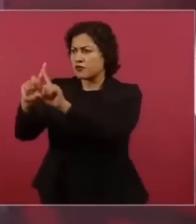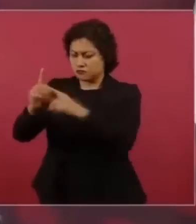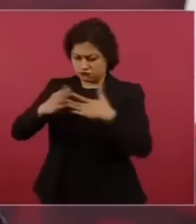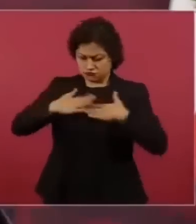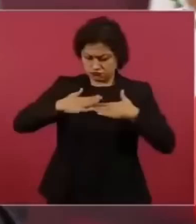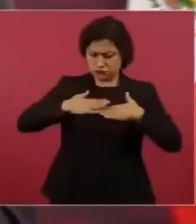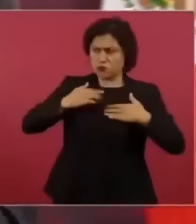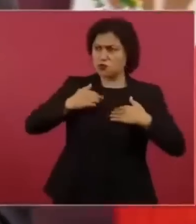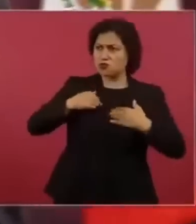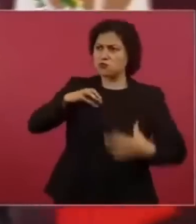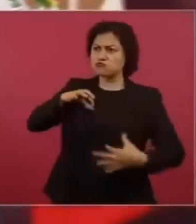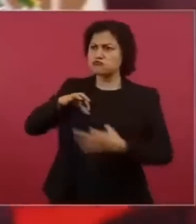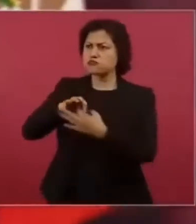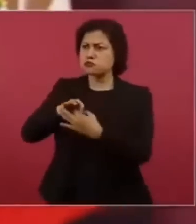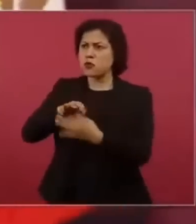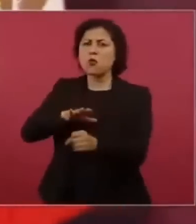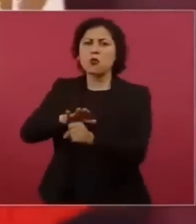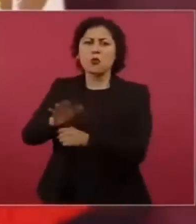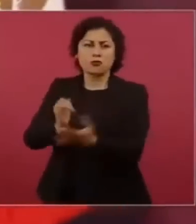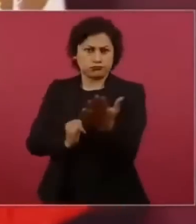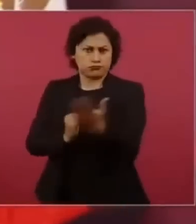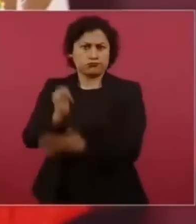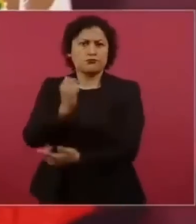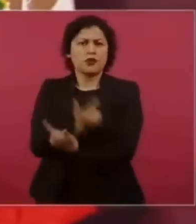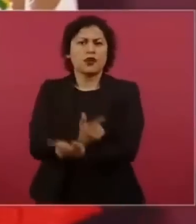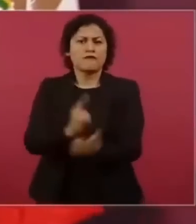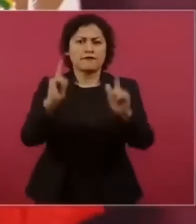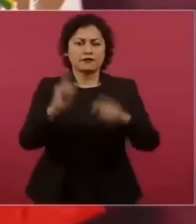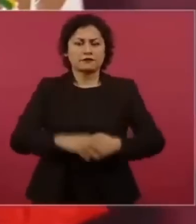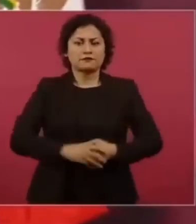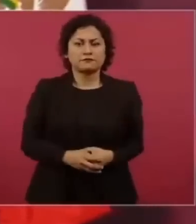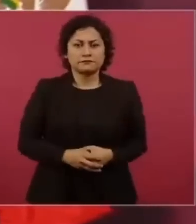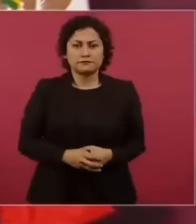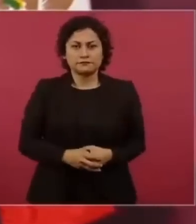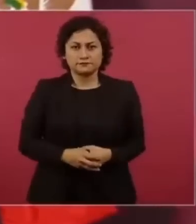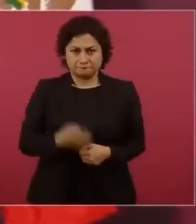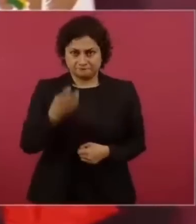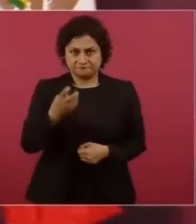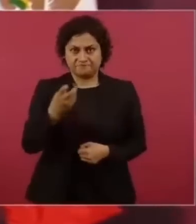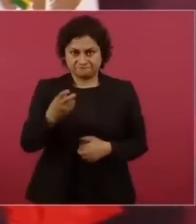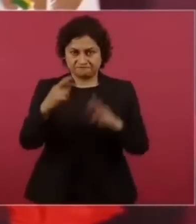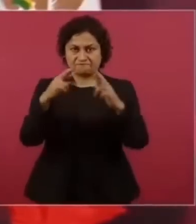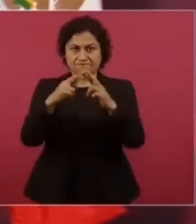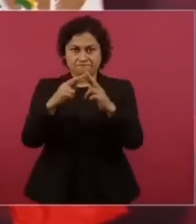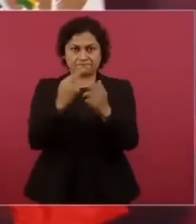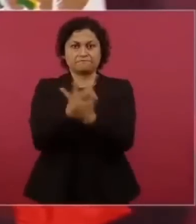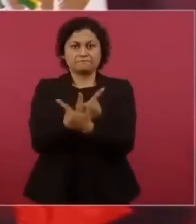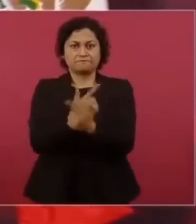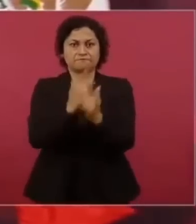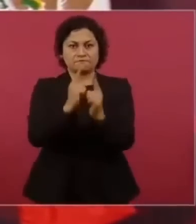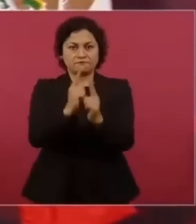Libertad religiosa es libertad de creencia.